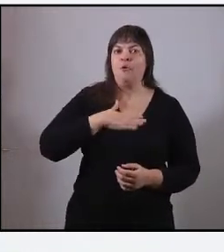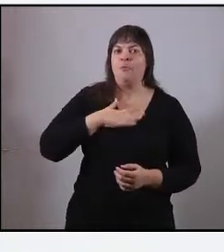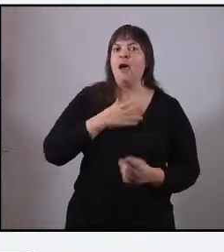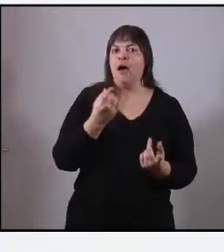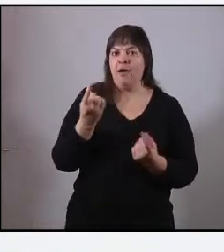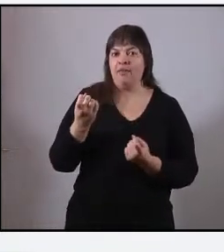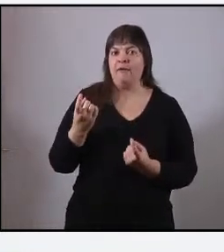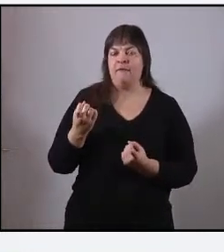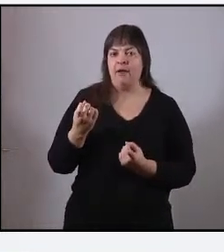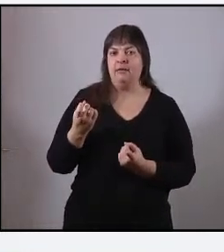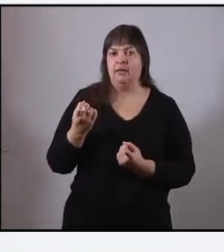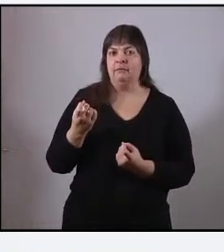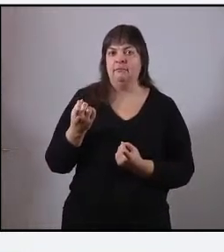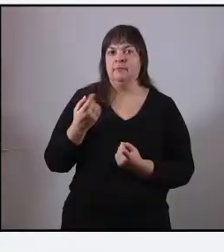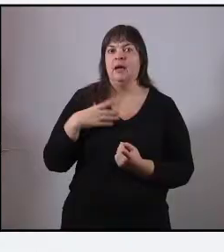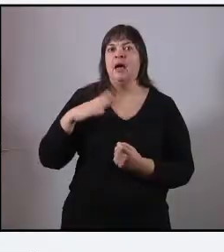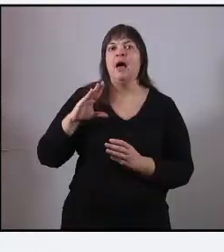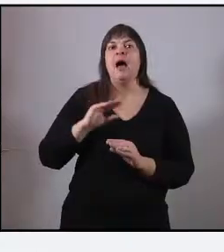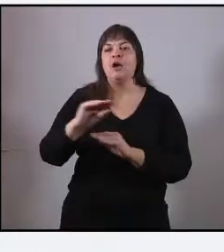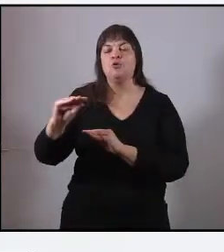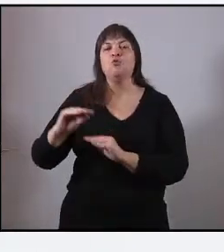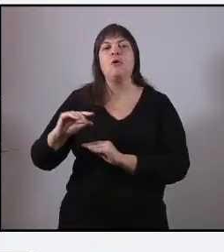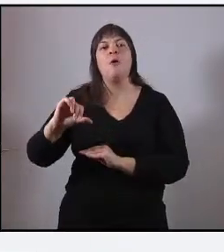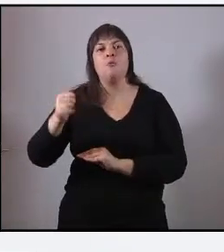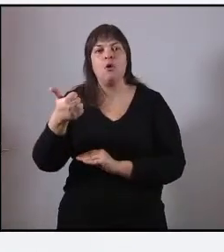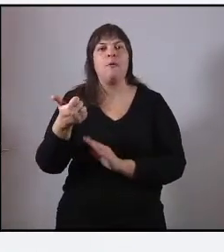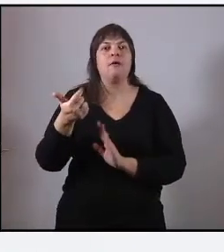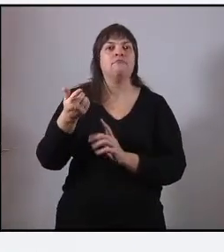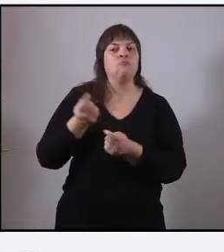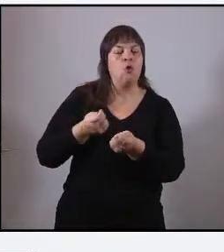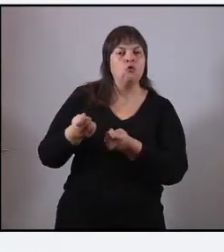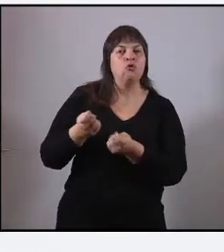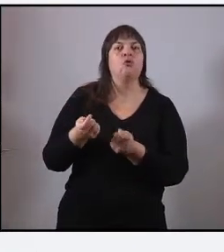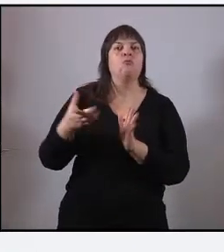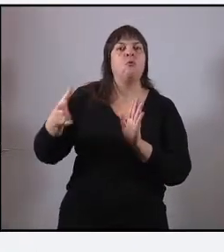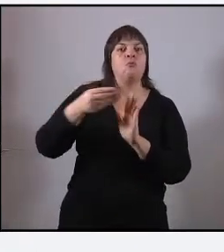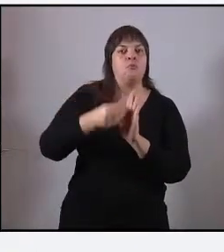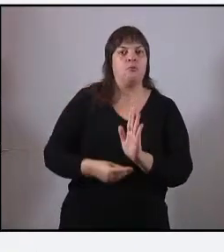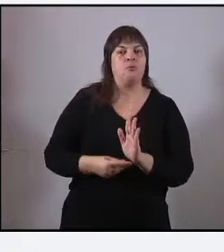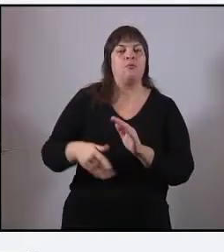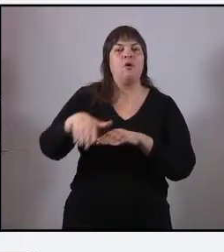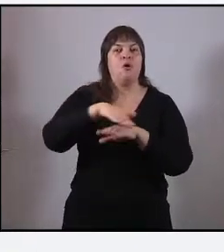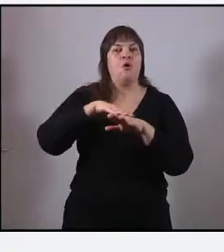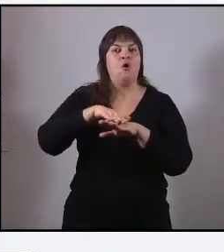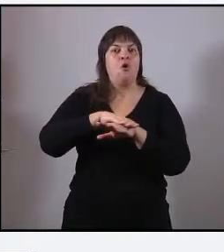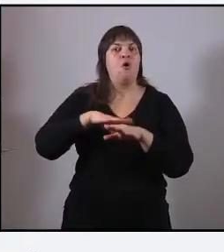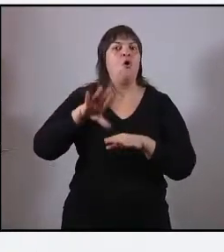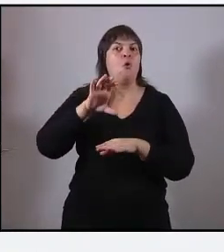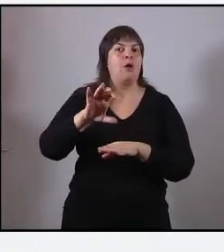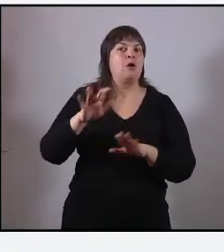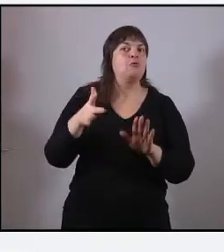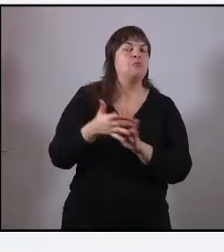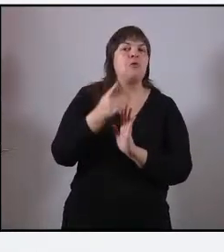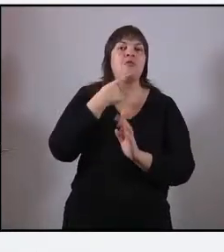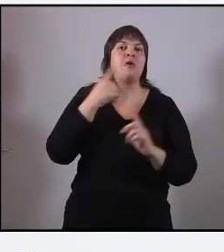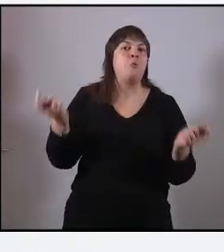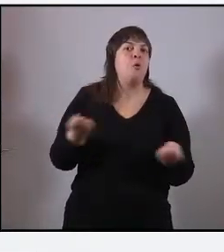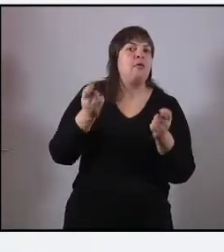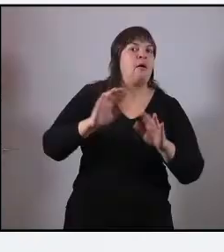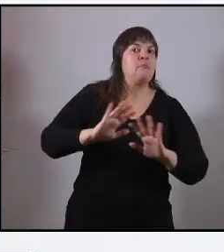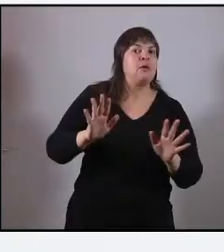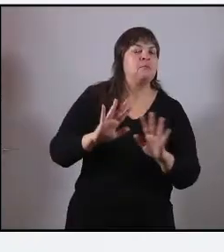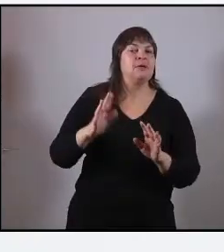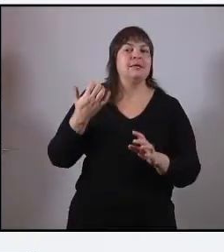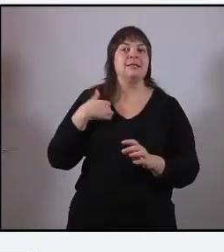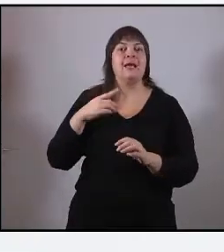ha aprobado unas ayudas, las ha regulado y las ha implementado. El Estado se ha quedado en un mero anuncio tras 3 años de